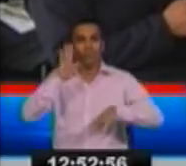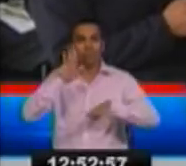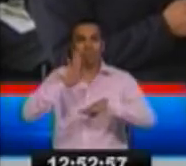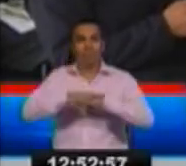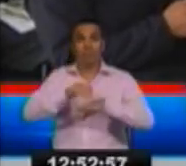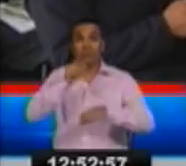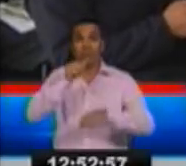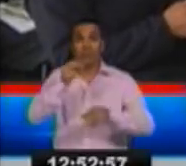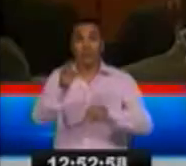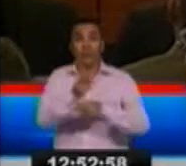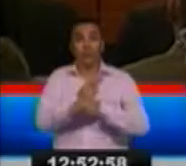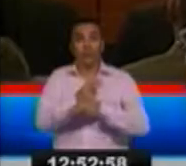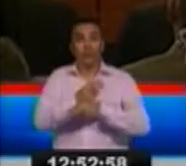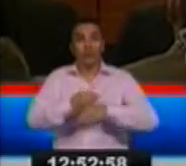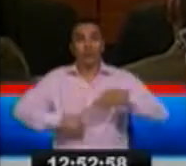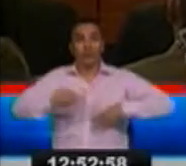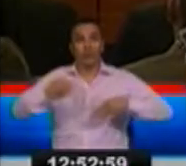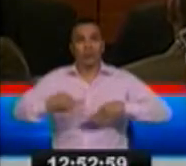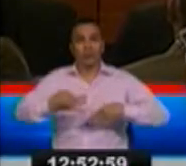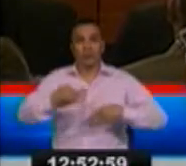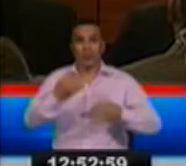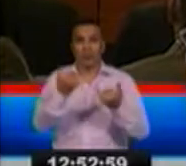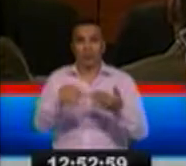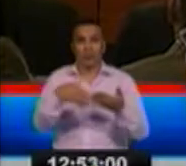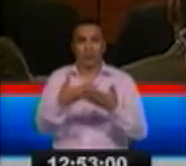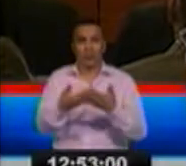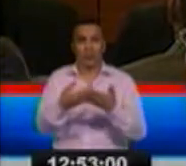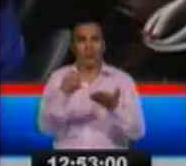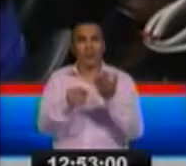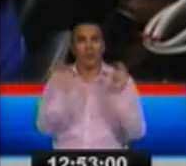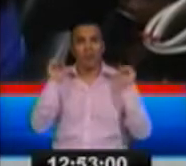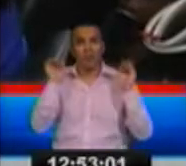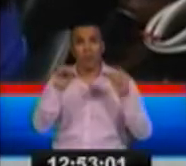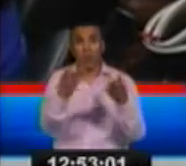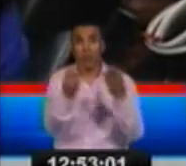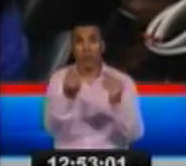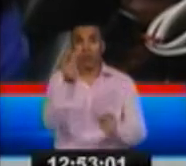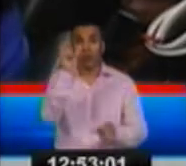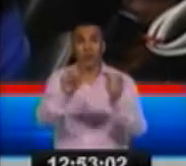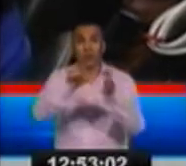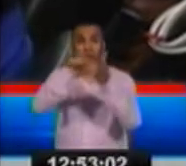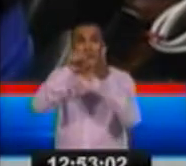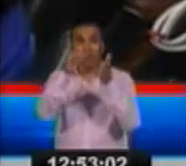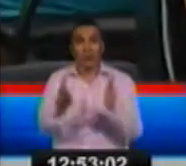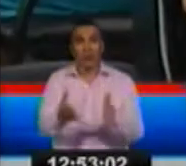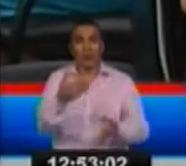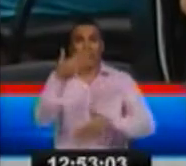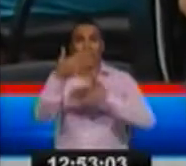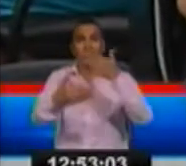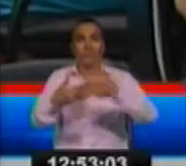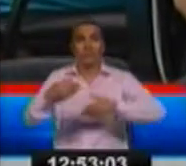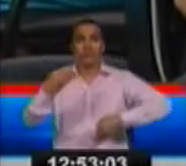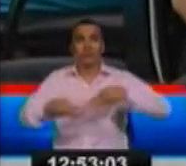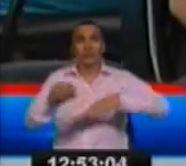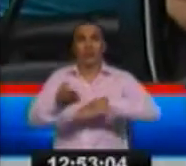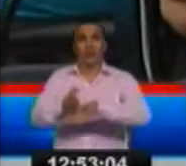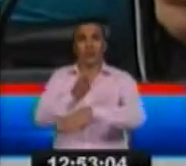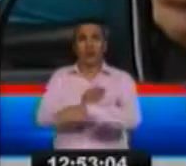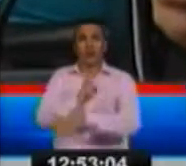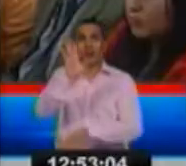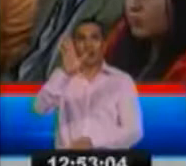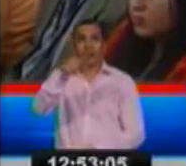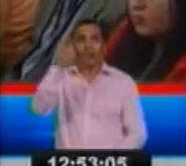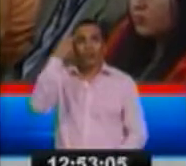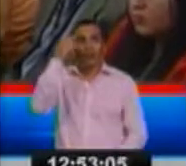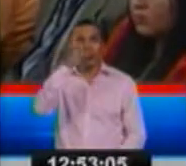por el Consejo de la Judicatura Transitorio, donde asistieron decenas de ciudadanos procesados judicialmente en el gobierno